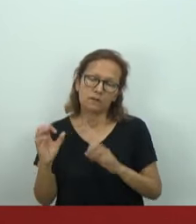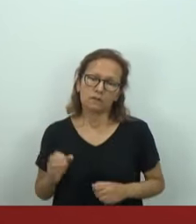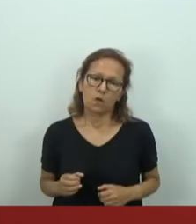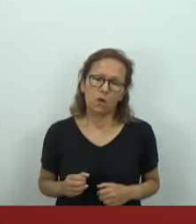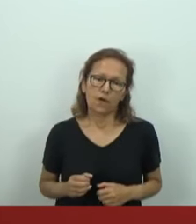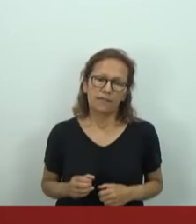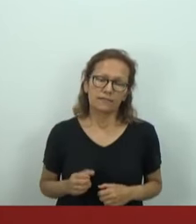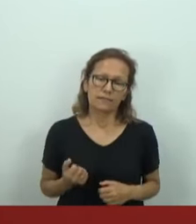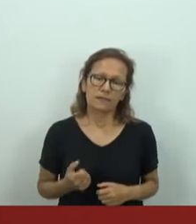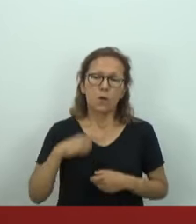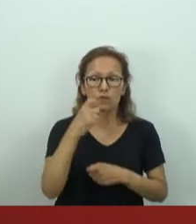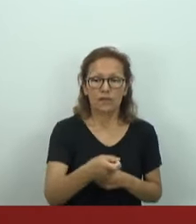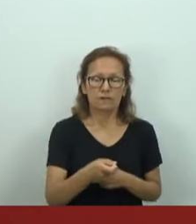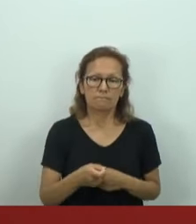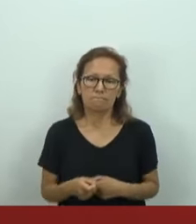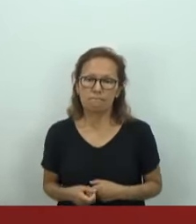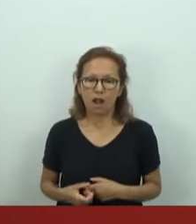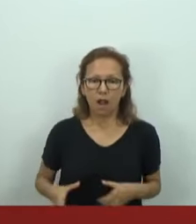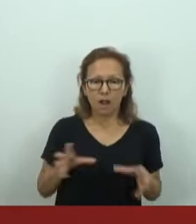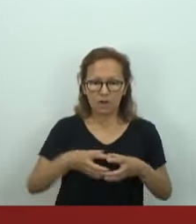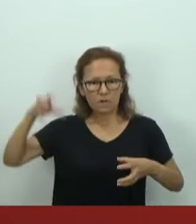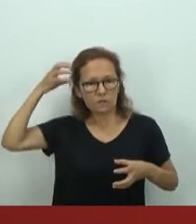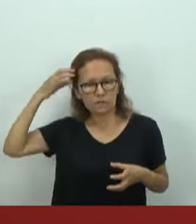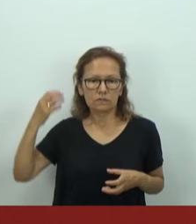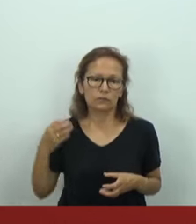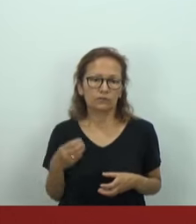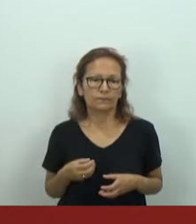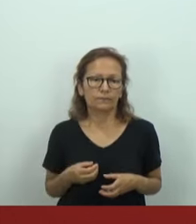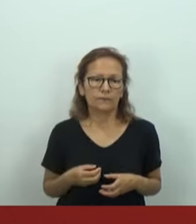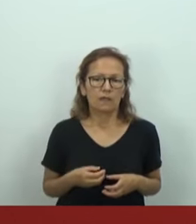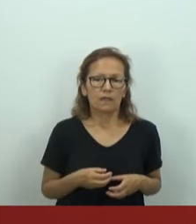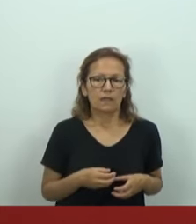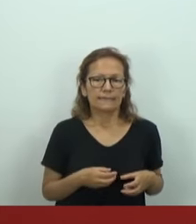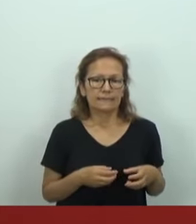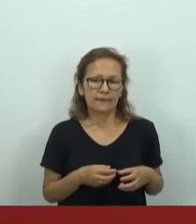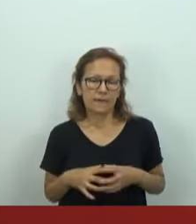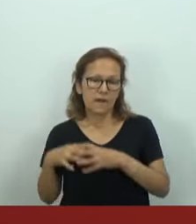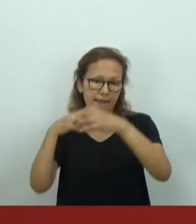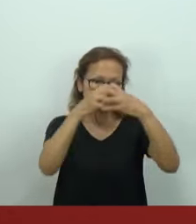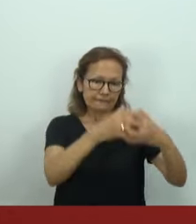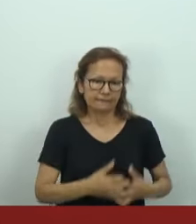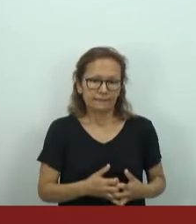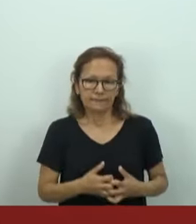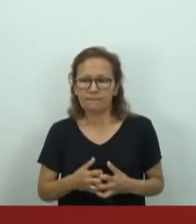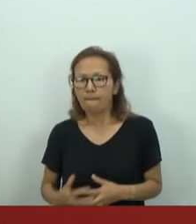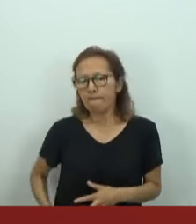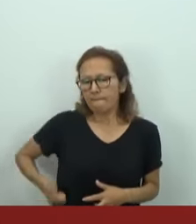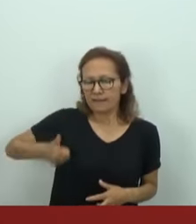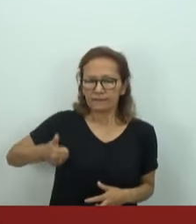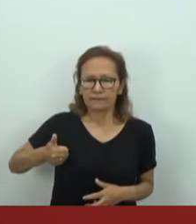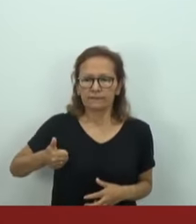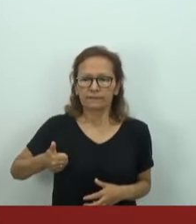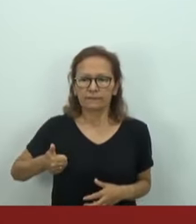En otro momento me encantaría con vosotros estudiar esos tres temas. El hablar en